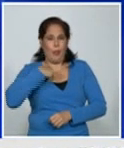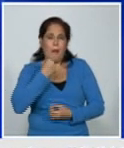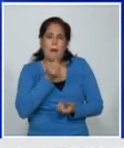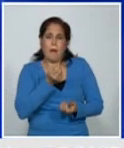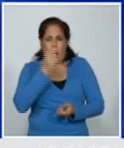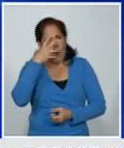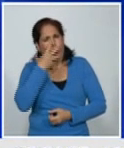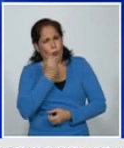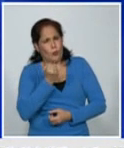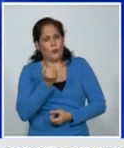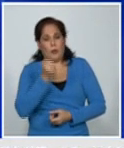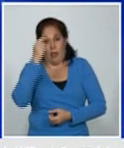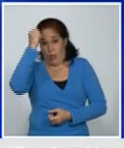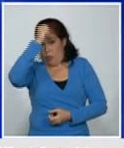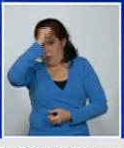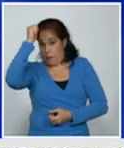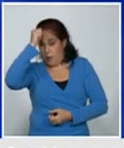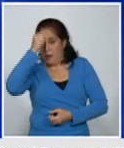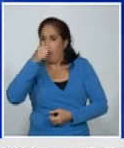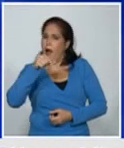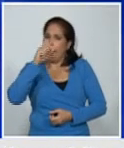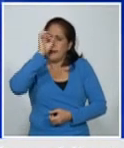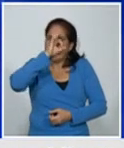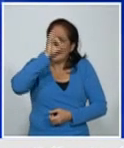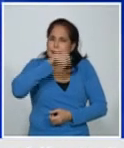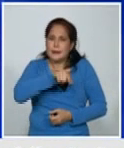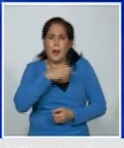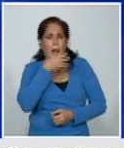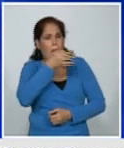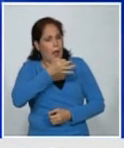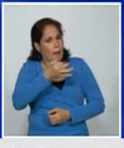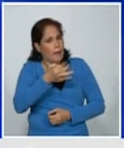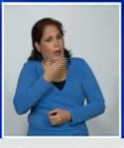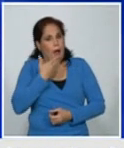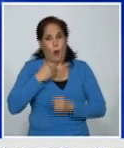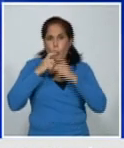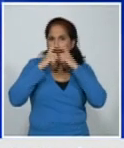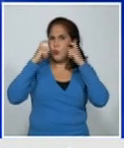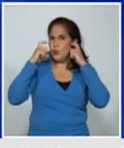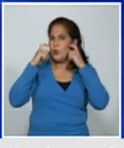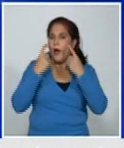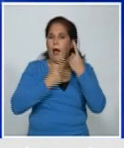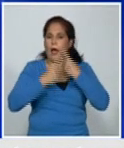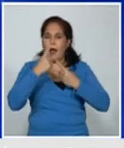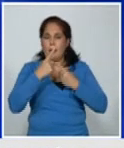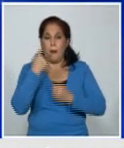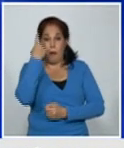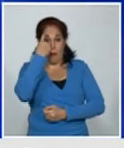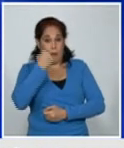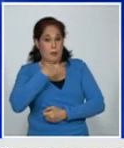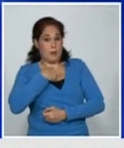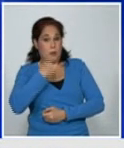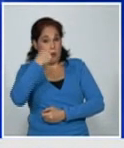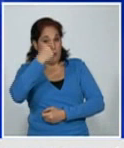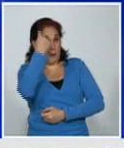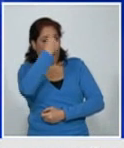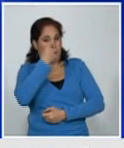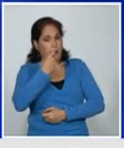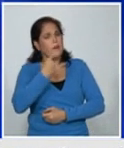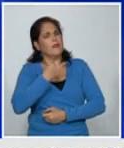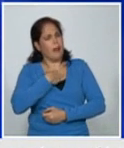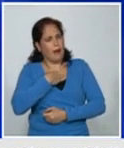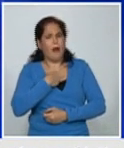visto en la televisión. Además, muchas personas se me han acercado para hacer